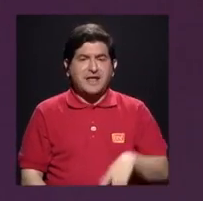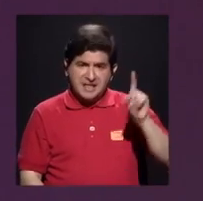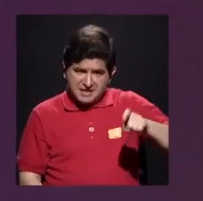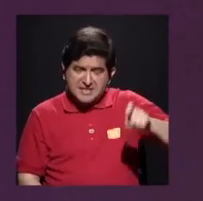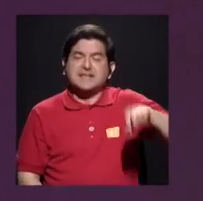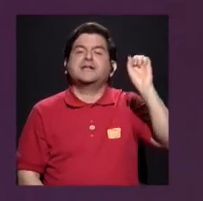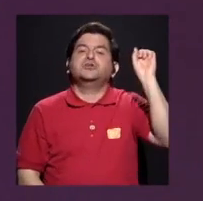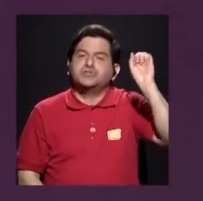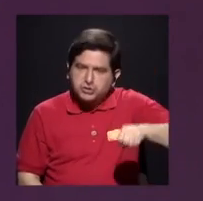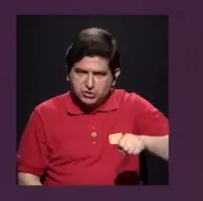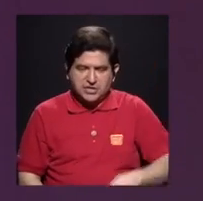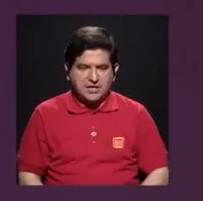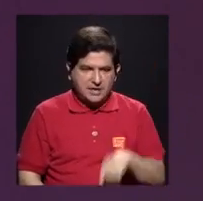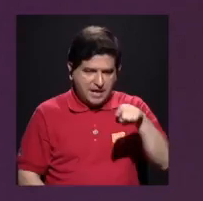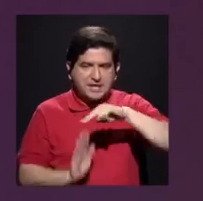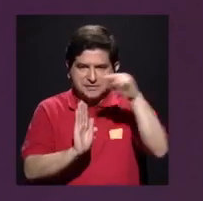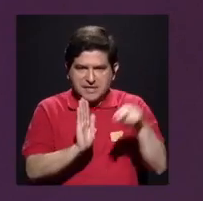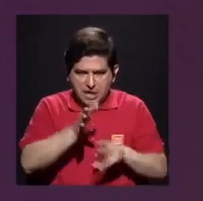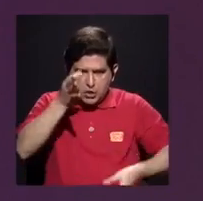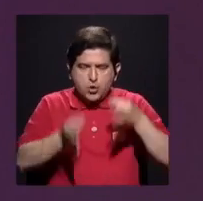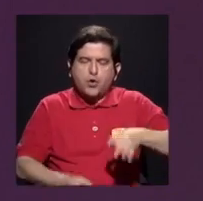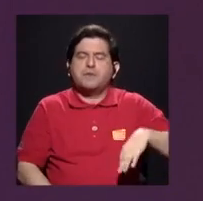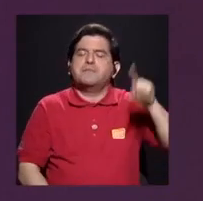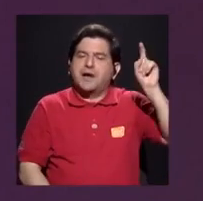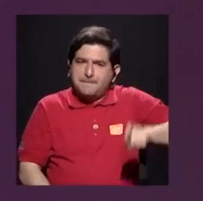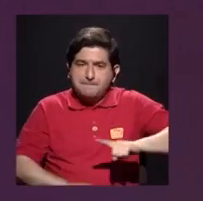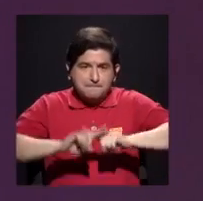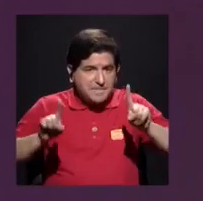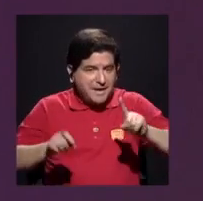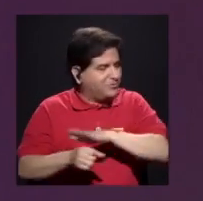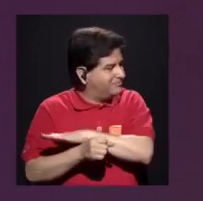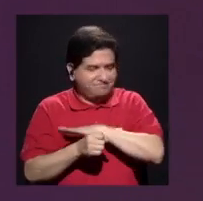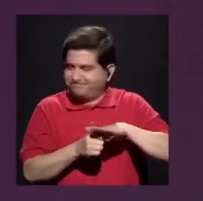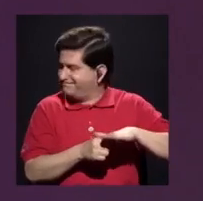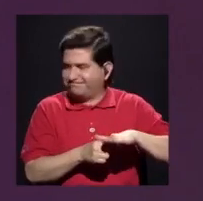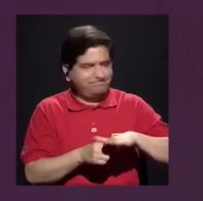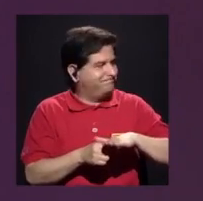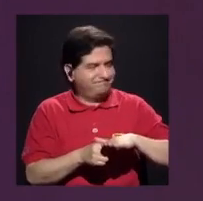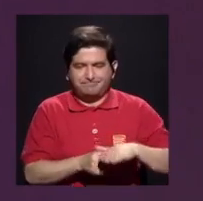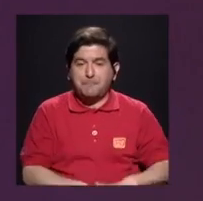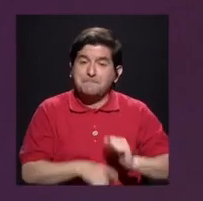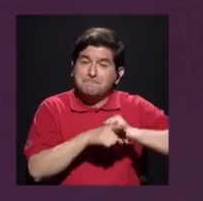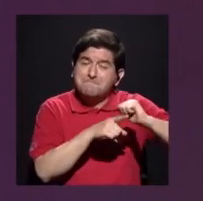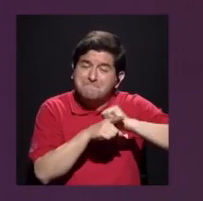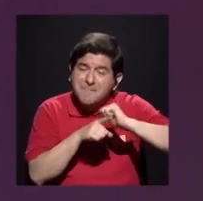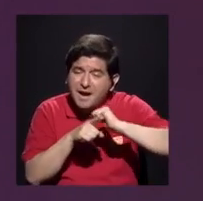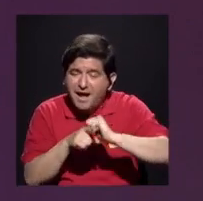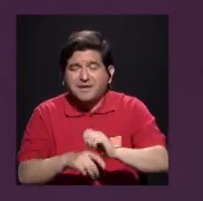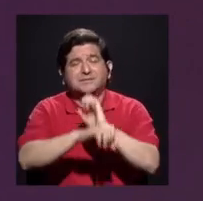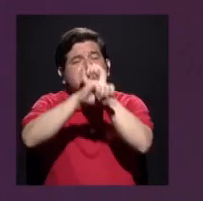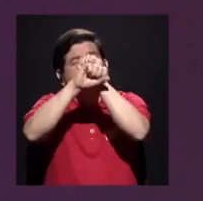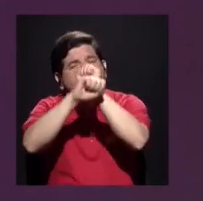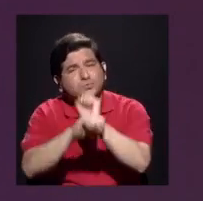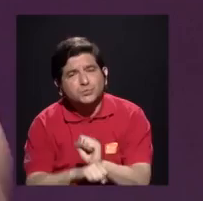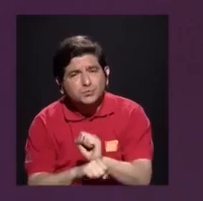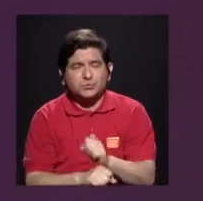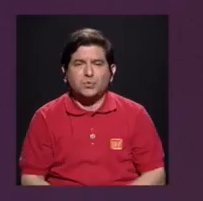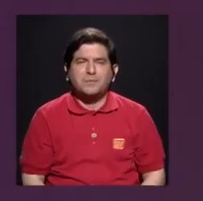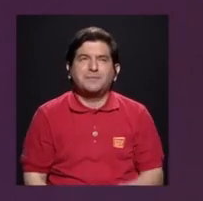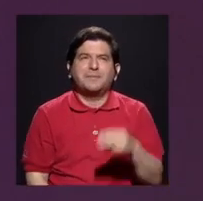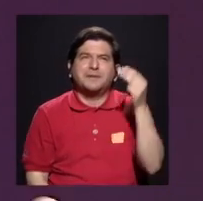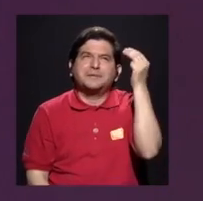porque necesitamos ese marco jurídico pero no suficiente porque las prácticas las costumbres las